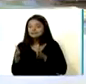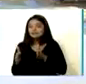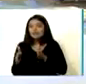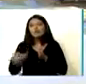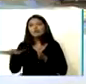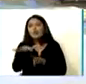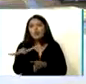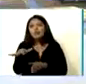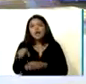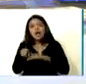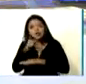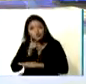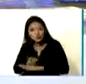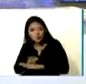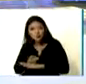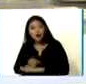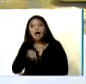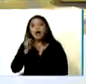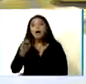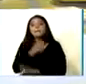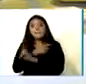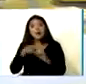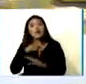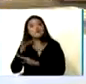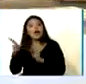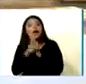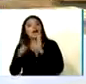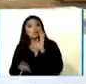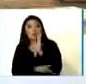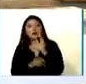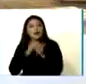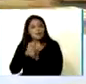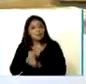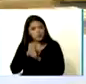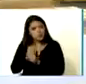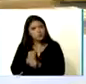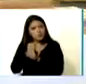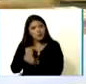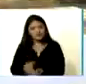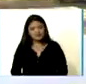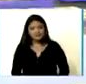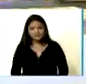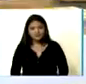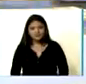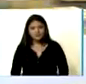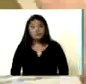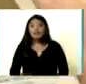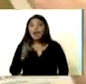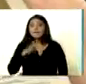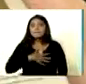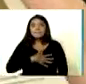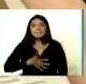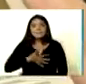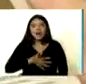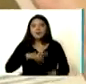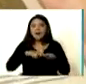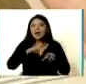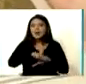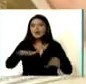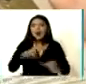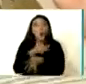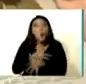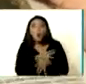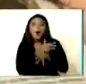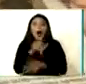Fuerte Tiuna y fueron a disfrutar del Parque Hugo Chávez. Esta selección esta femenina gráfica del Distrito Capital. Dice, ¿existe algo más divertido para las niñas y niños que jugar con